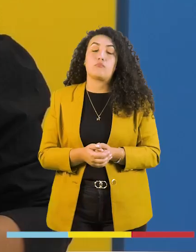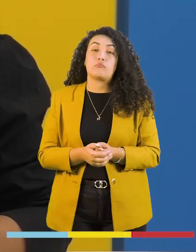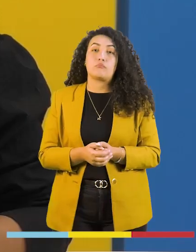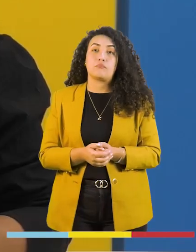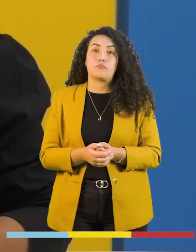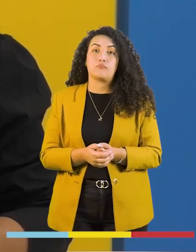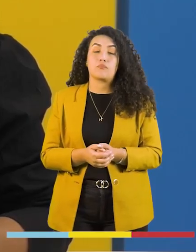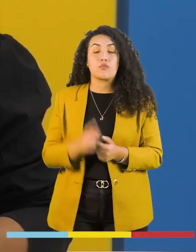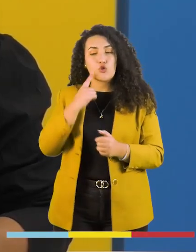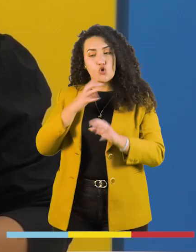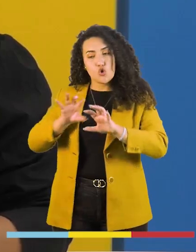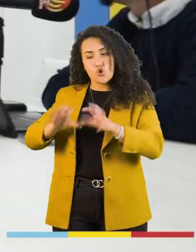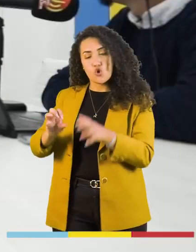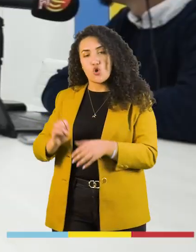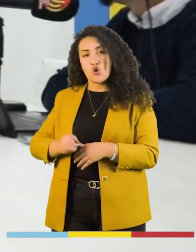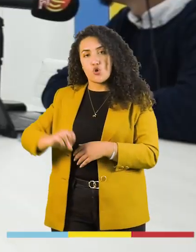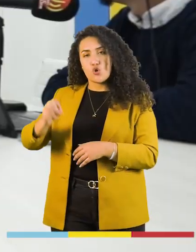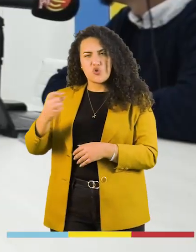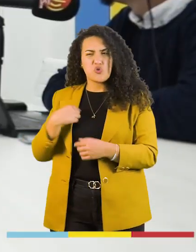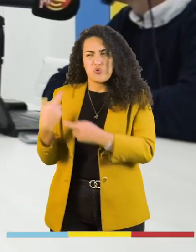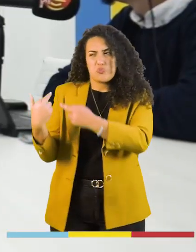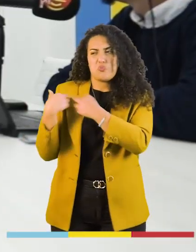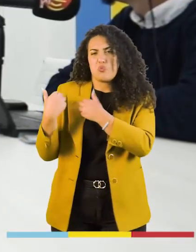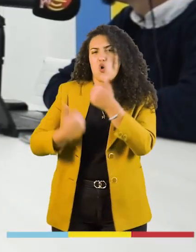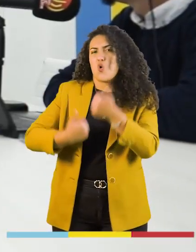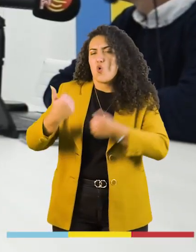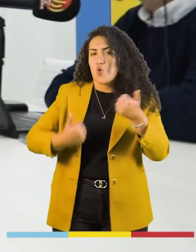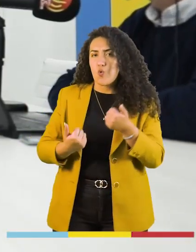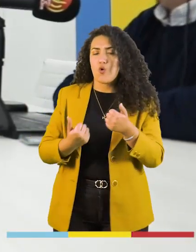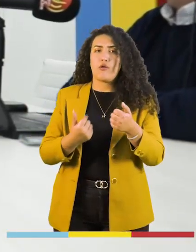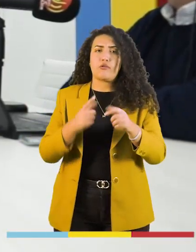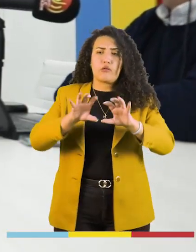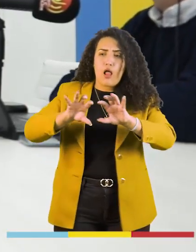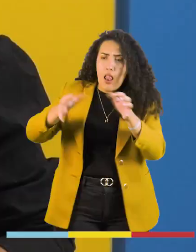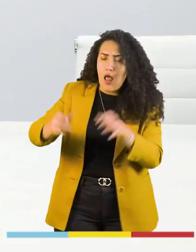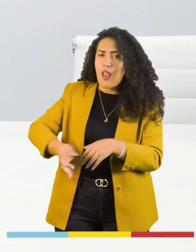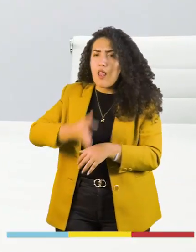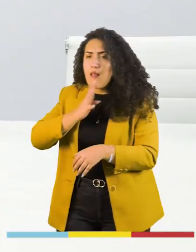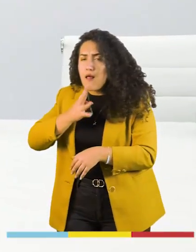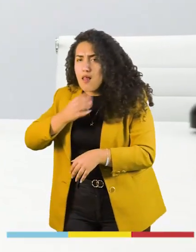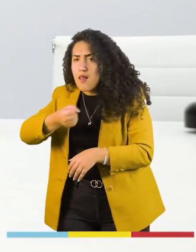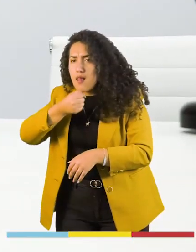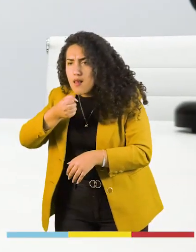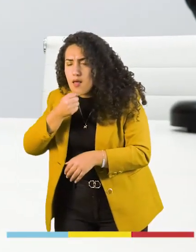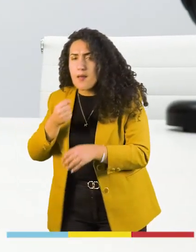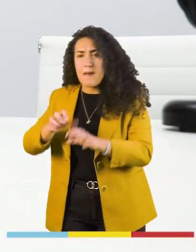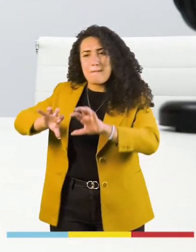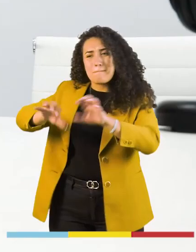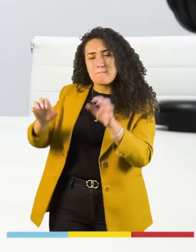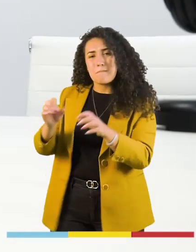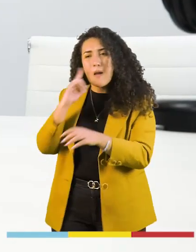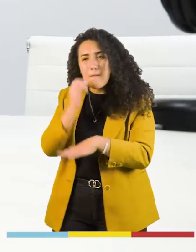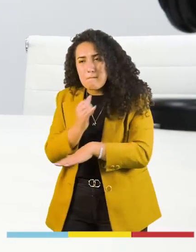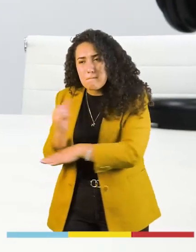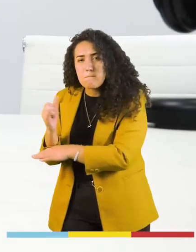radiales y pues de producción sonora. Para el año 2023, los planes que se tienen para la emisora es fortalecer aún más la